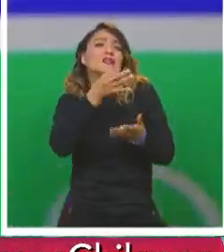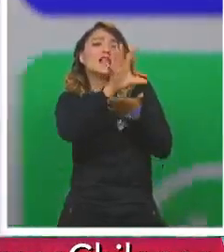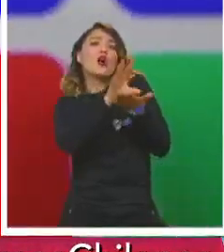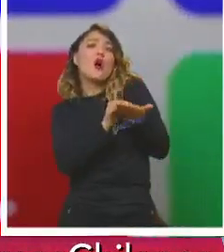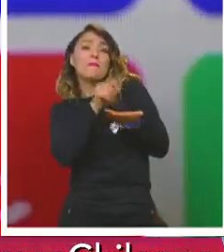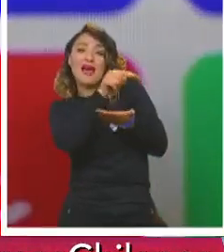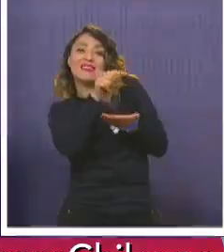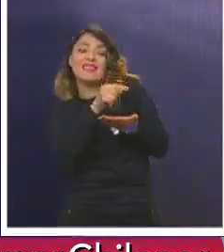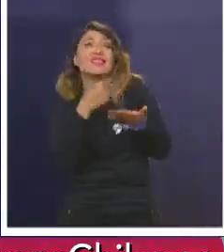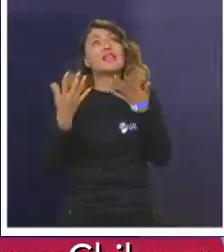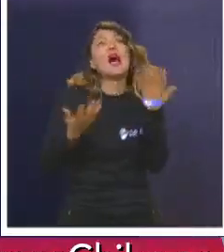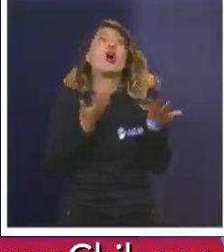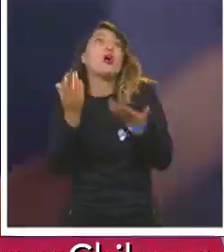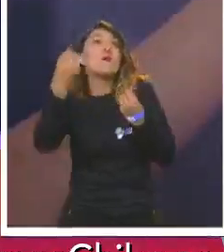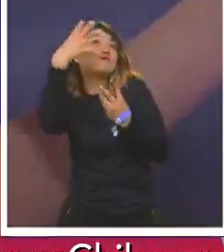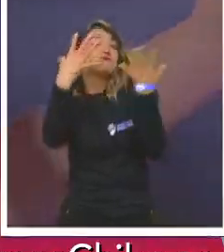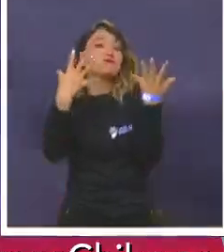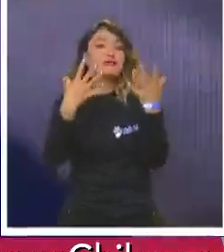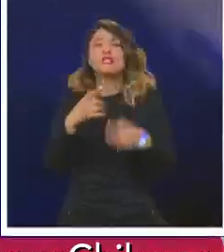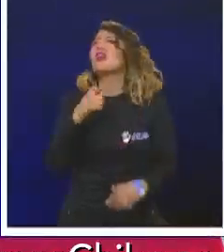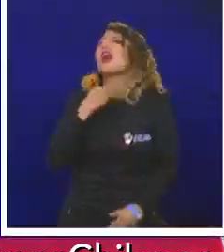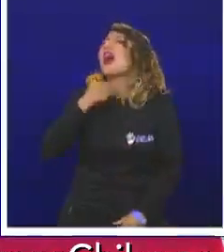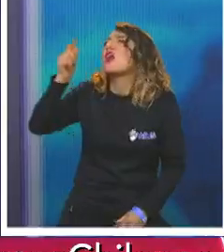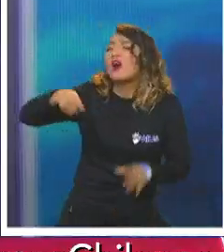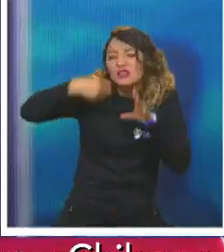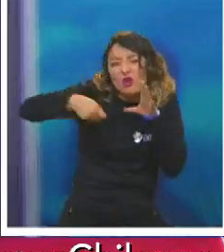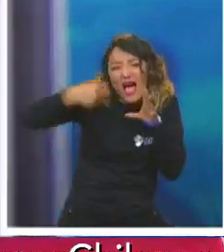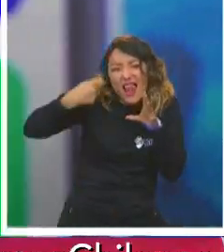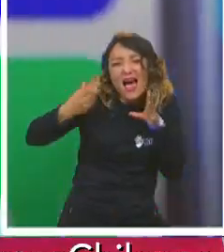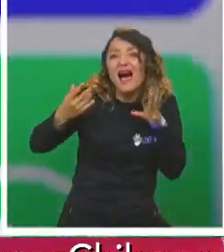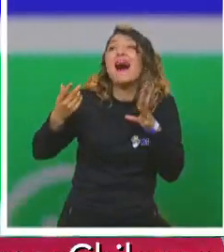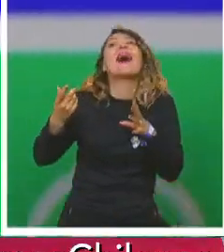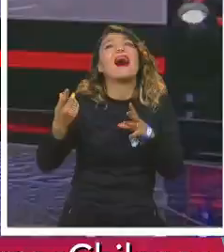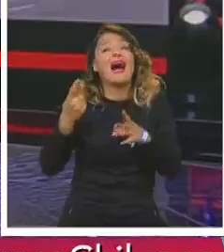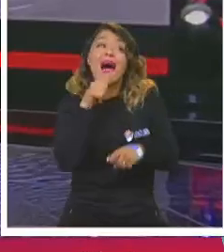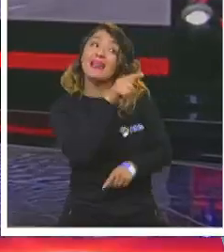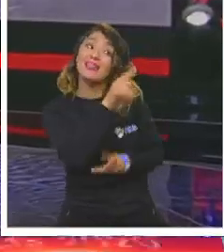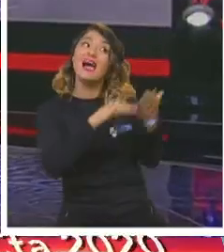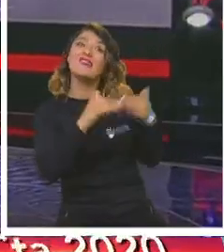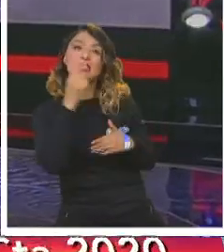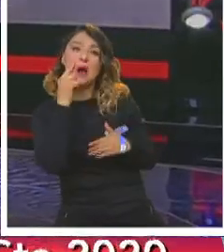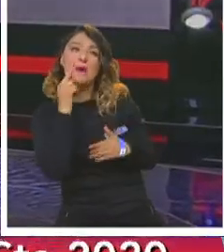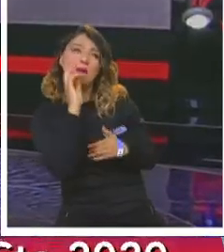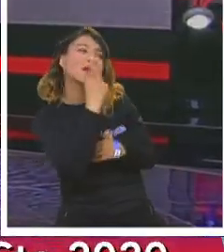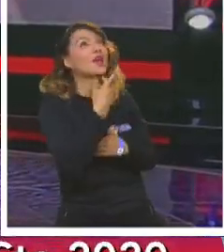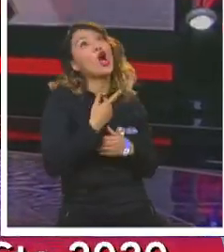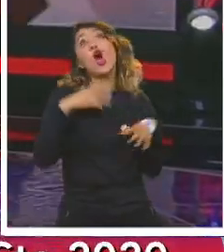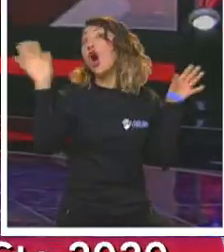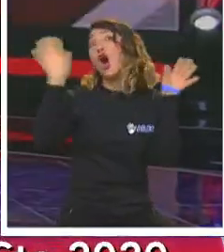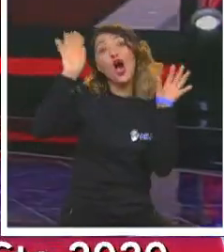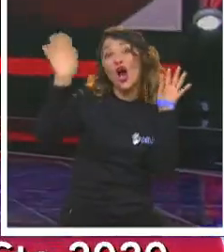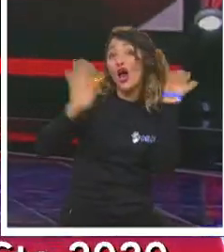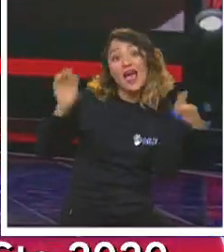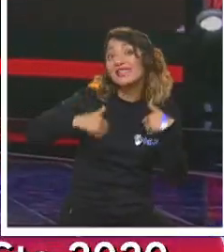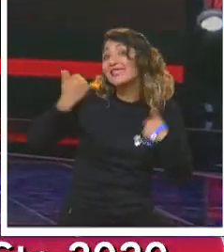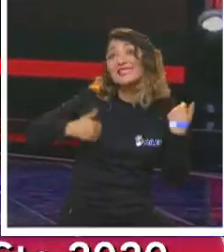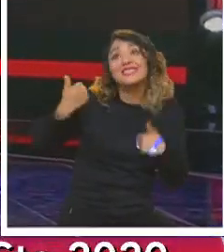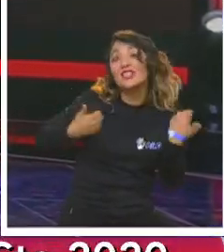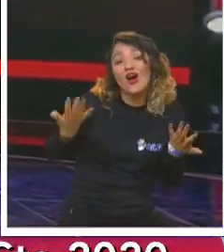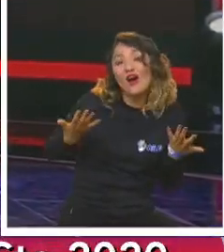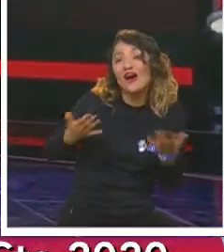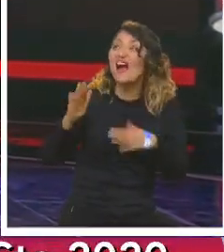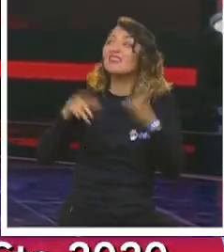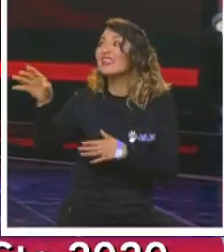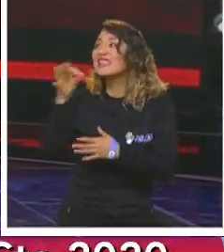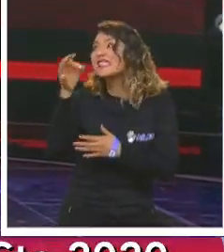pero cuando te invita a ti dice, ¡quiero una cazuela! Ay, ya. Pero cuando te invita a ti de repente dice, ¡hola, chiquillo! Y cuando te invita a ti